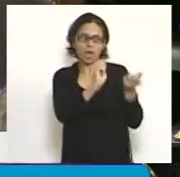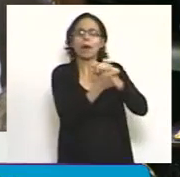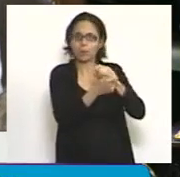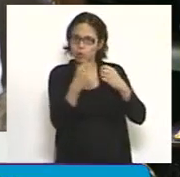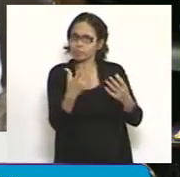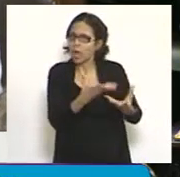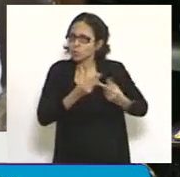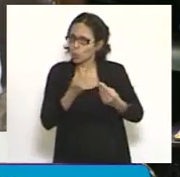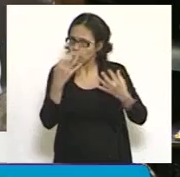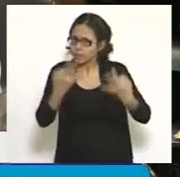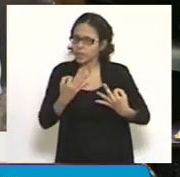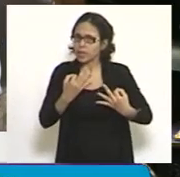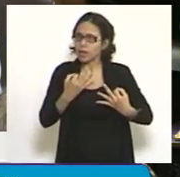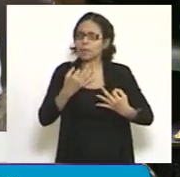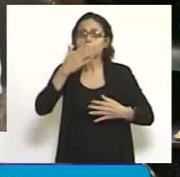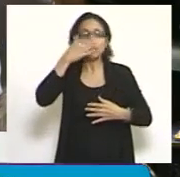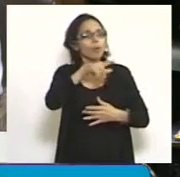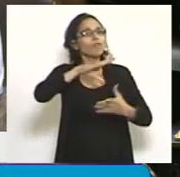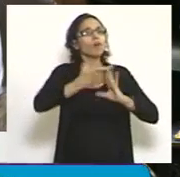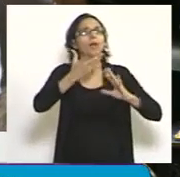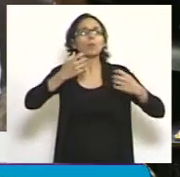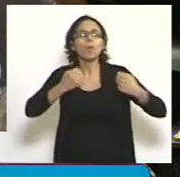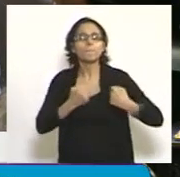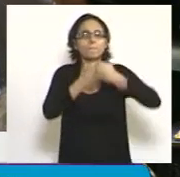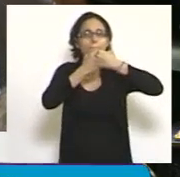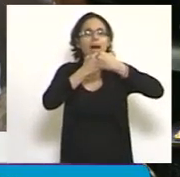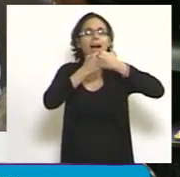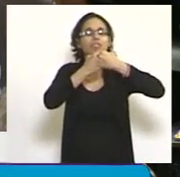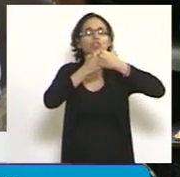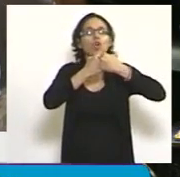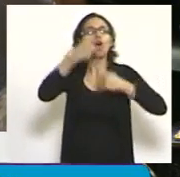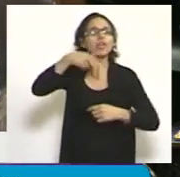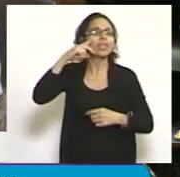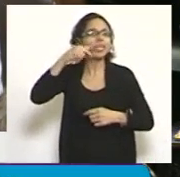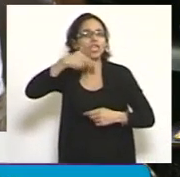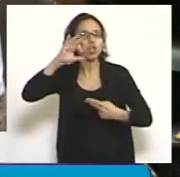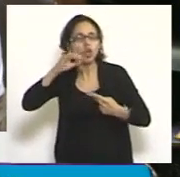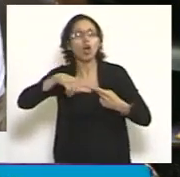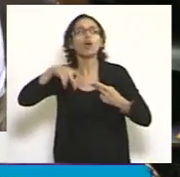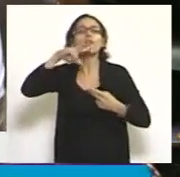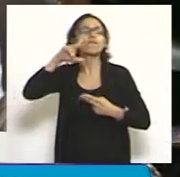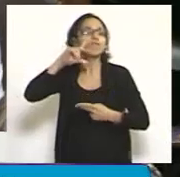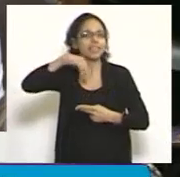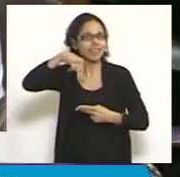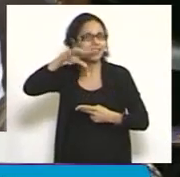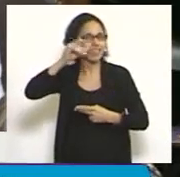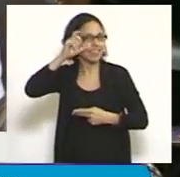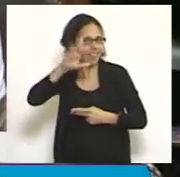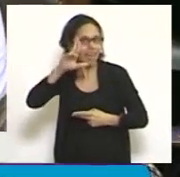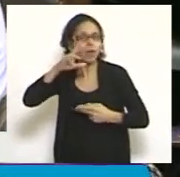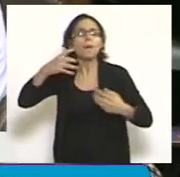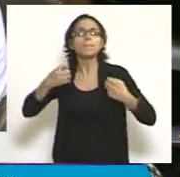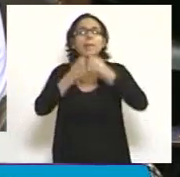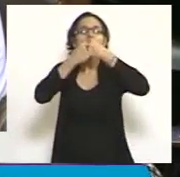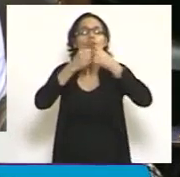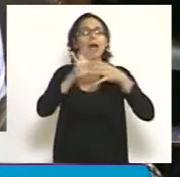El Pacto para la Consolidación de la Democracia, Carlos Nino, Alberto Binder, muchos otros